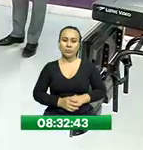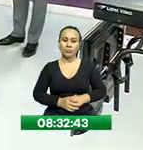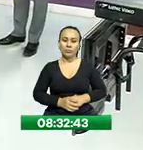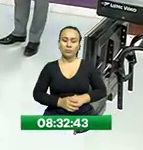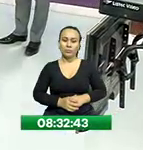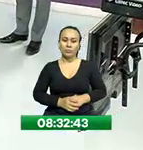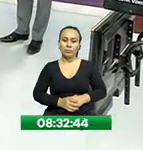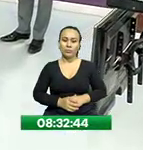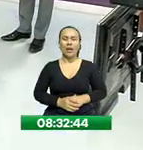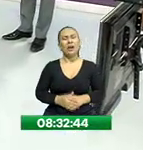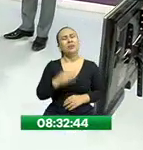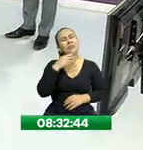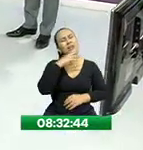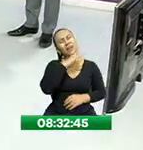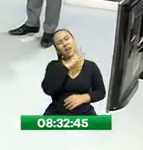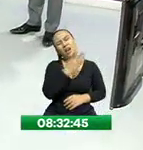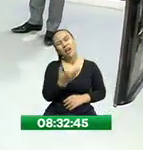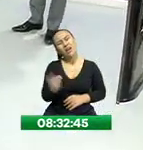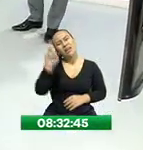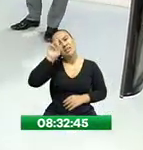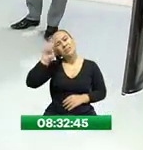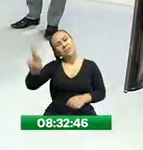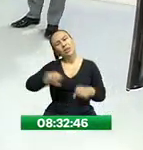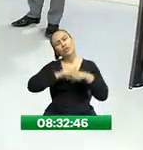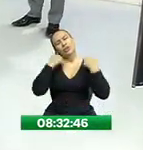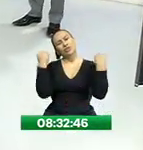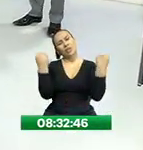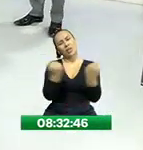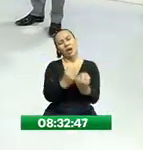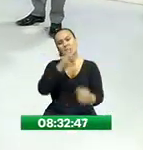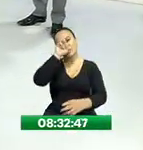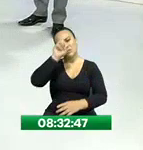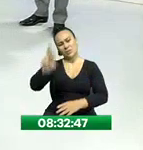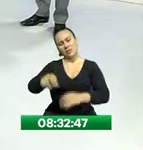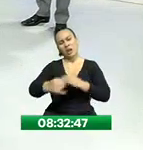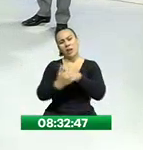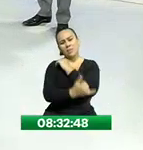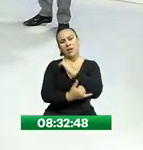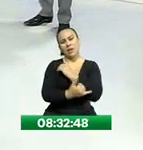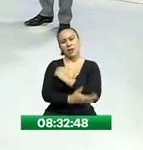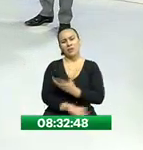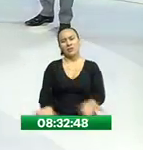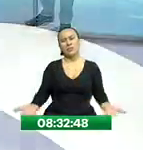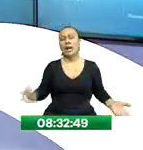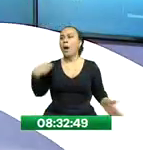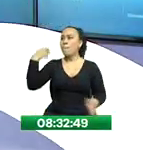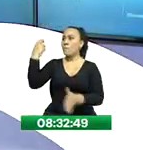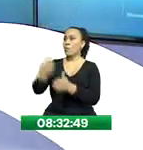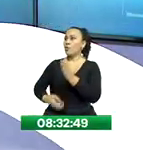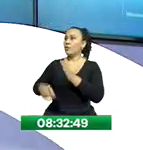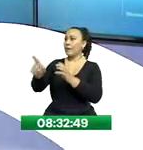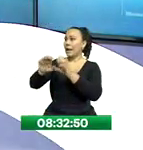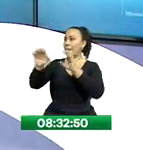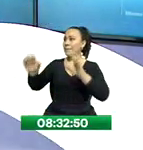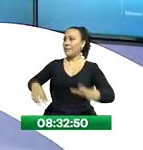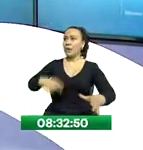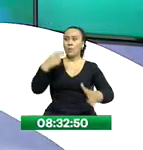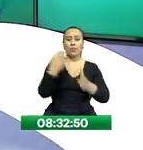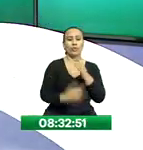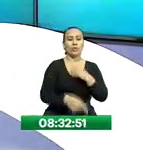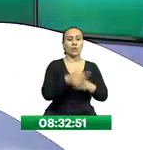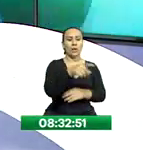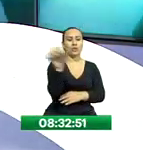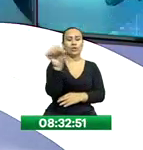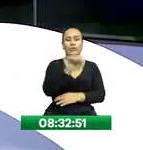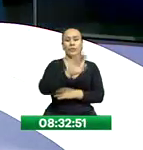Es un insulto a la sociedad en general, al país, decir que sancionan a la empresa y la empresa sanciona a los choferes.